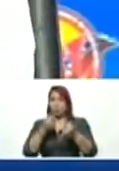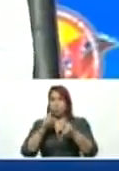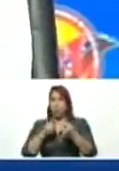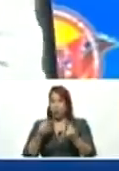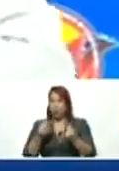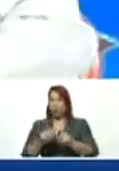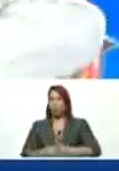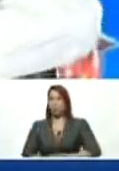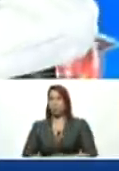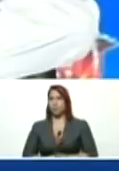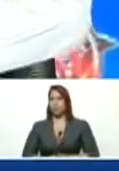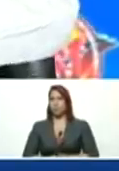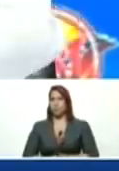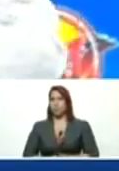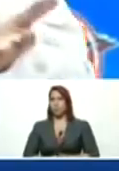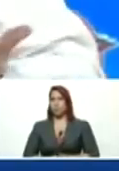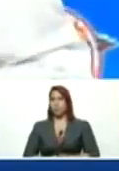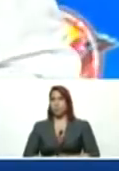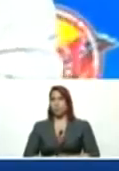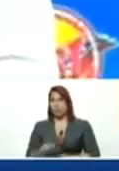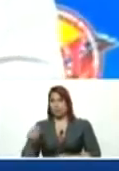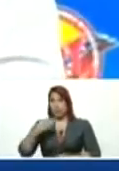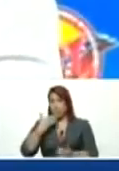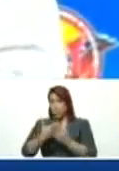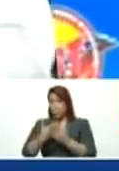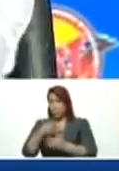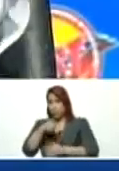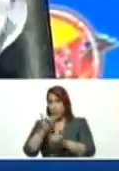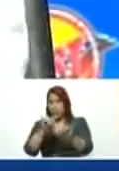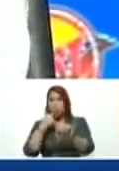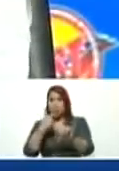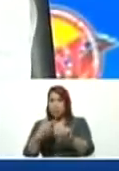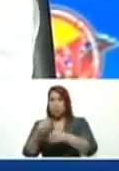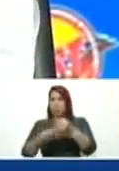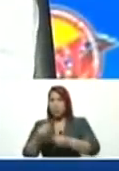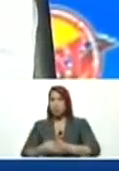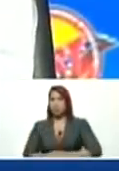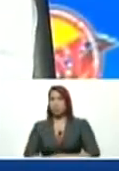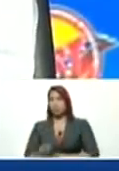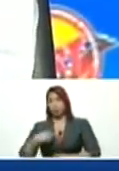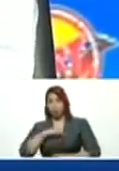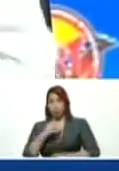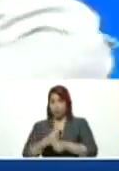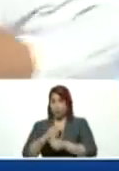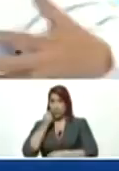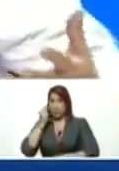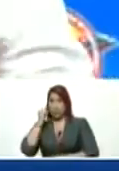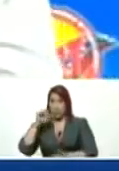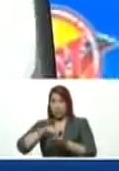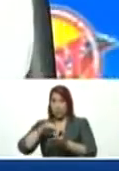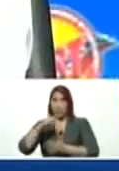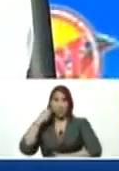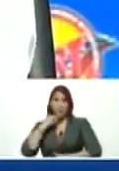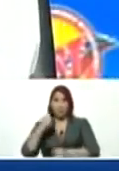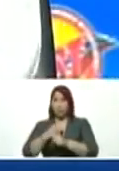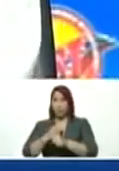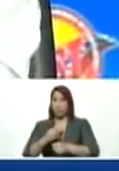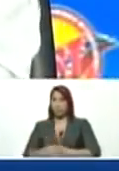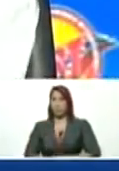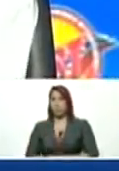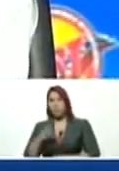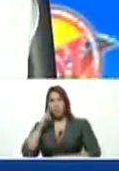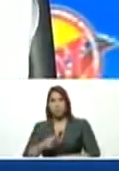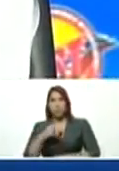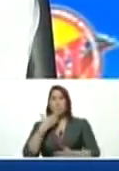entonces presidentes son además de las propuestas que usted hace sea divisivo los trabajadores de la central van a ver propuestas